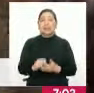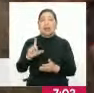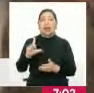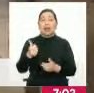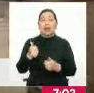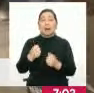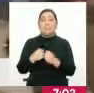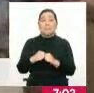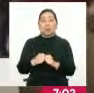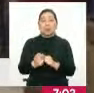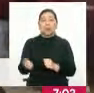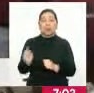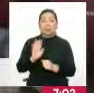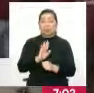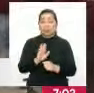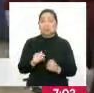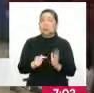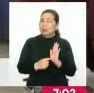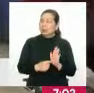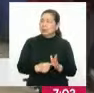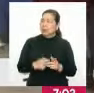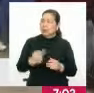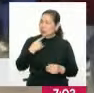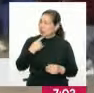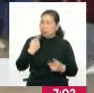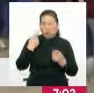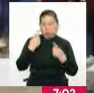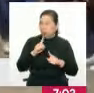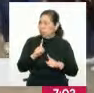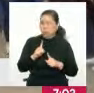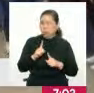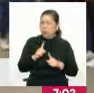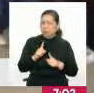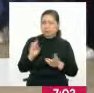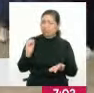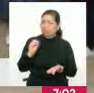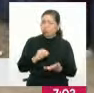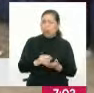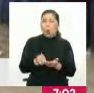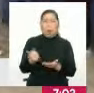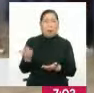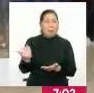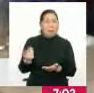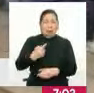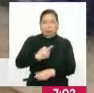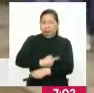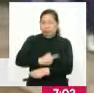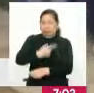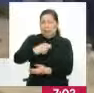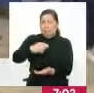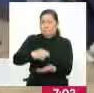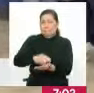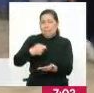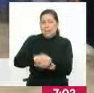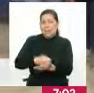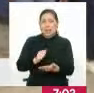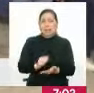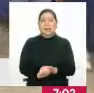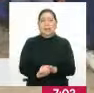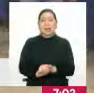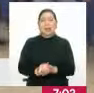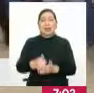Molina. Ellos por supuesto se muestran en contra del reinicio del cobro de la tarifa de peaje acá en